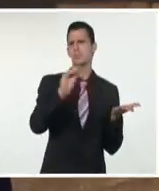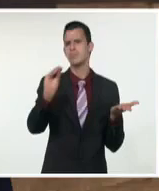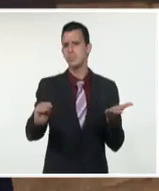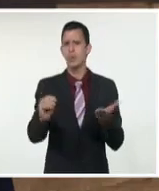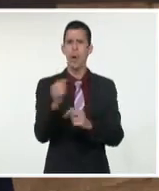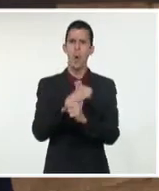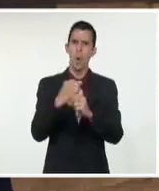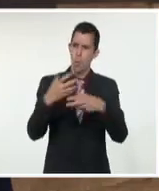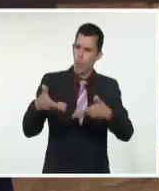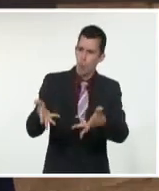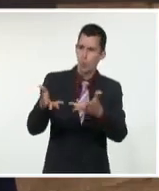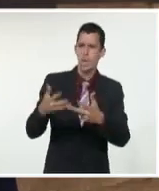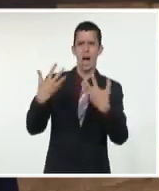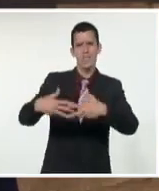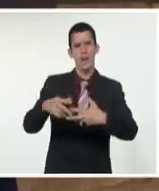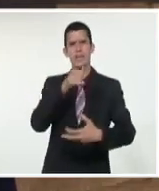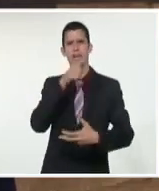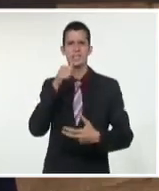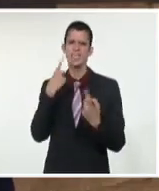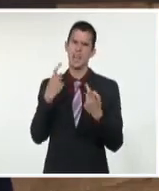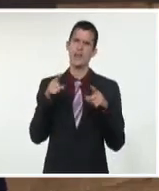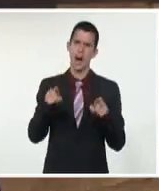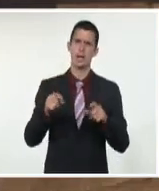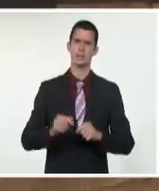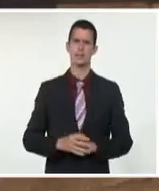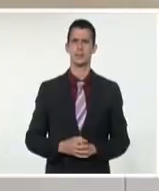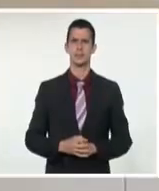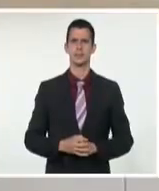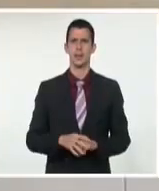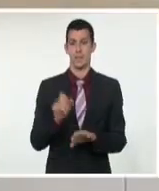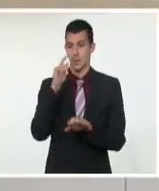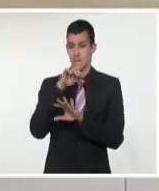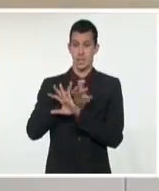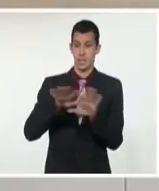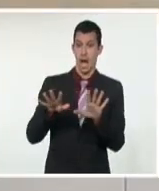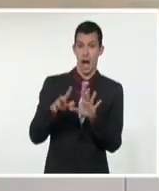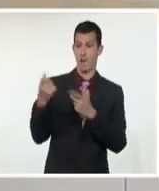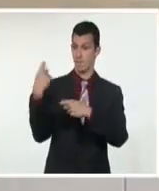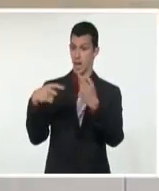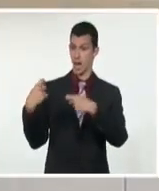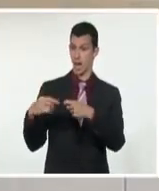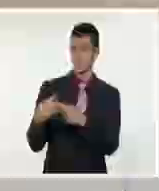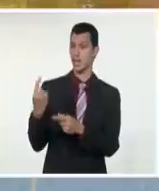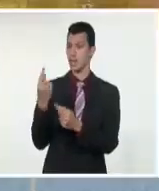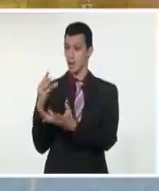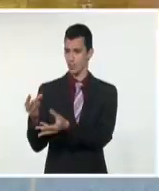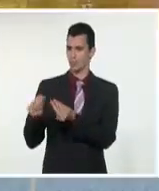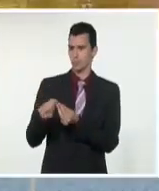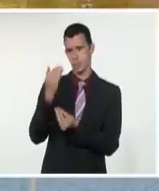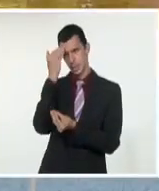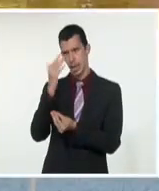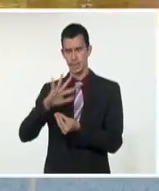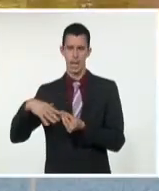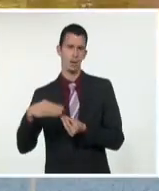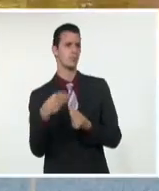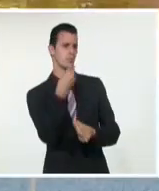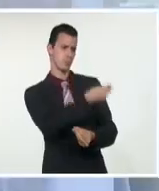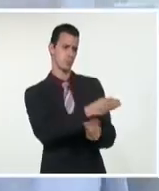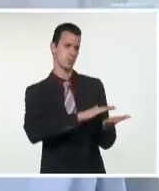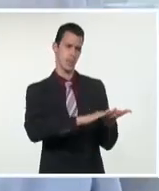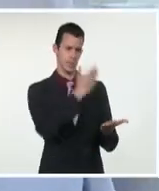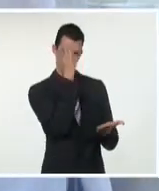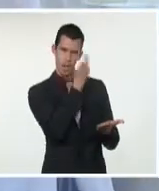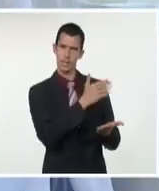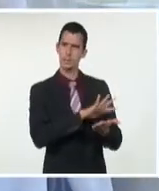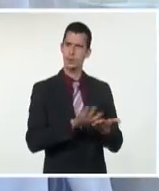de que se le repusiese en cuanto la industria lo permitiera. La comprensión de ese organismo internacional ha posibilitado la venta del